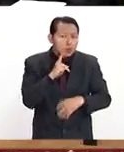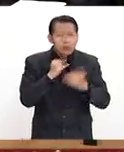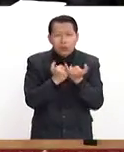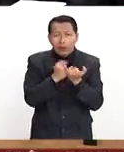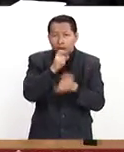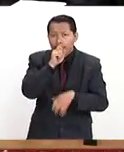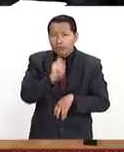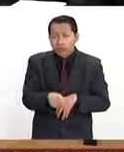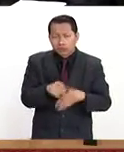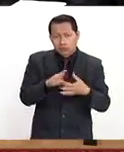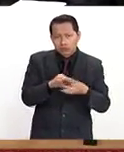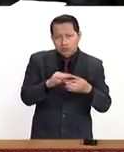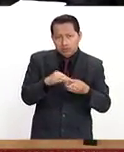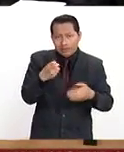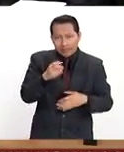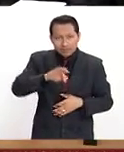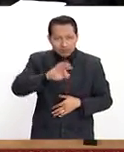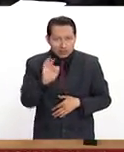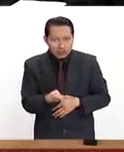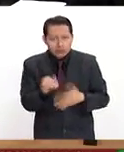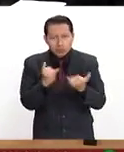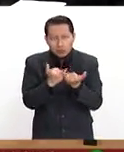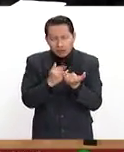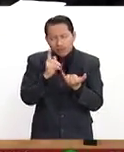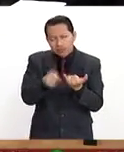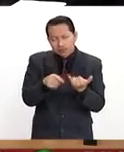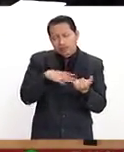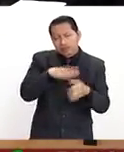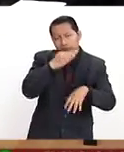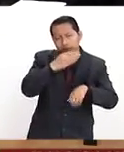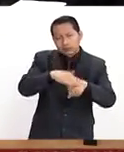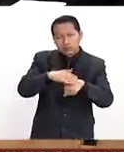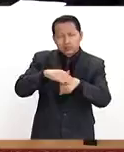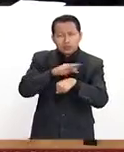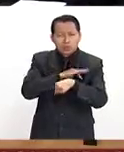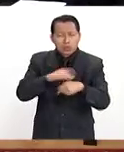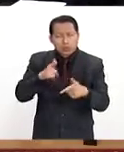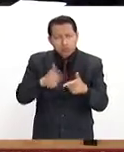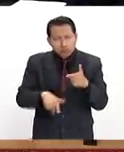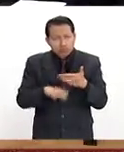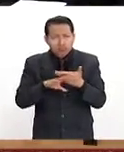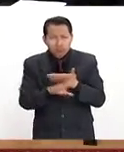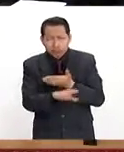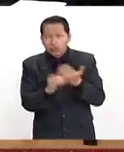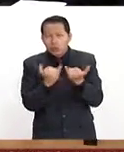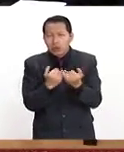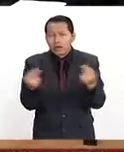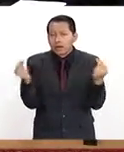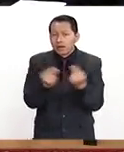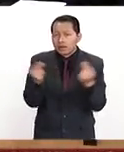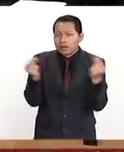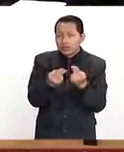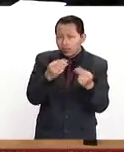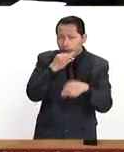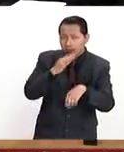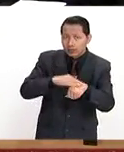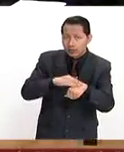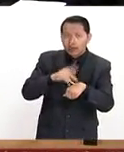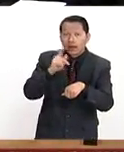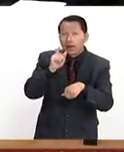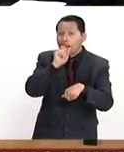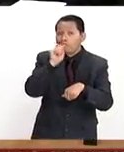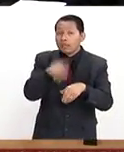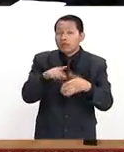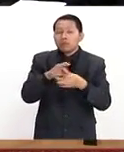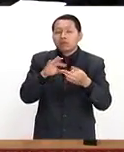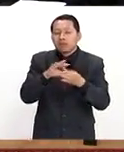intenta en esta fecha llamar la atención sobre la prevención y la necesidad que hay. Pues esto lo